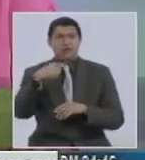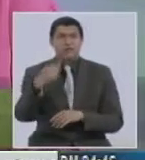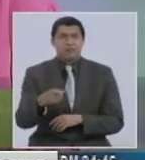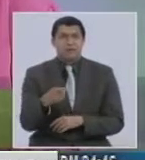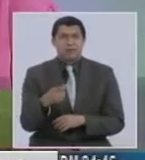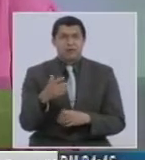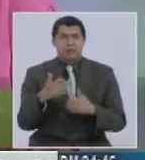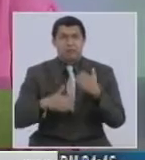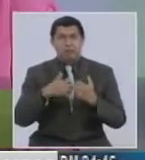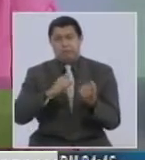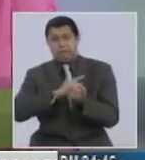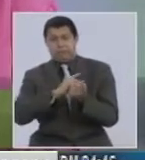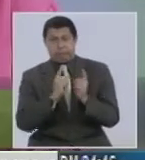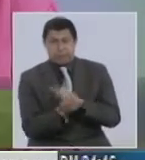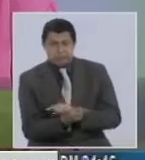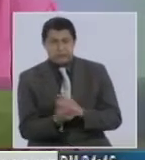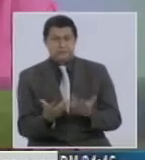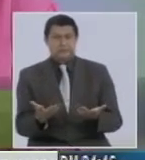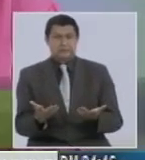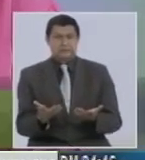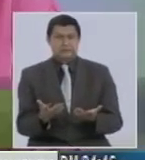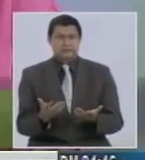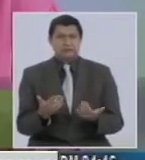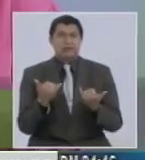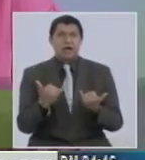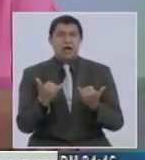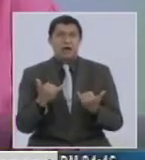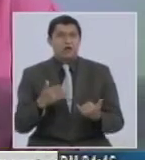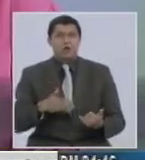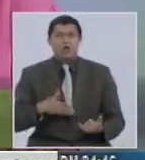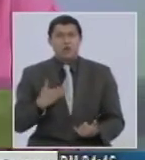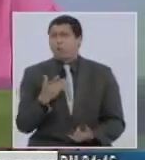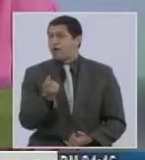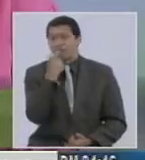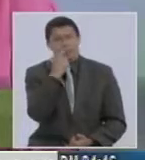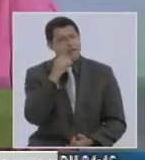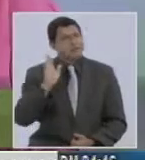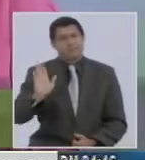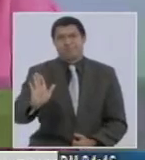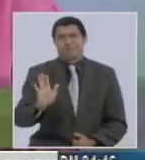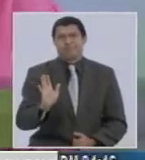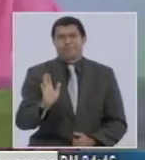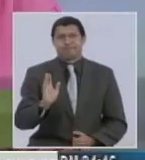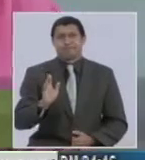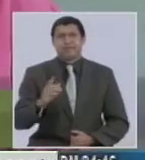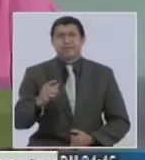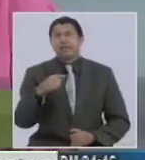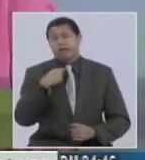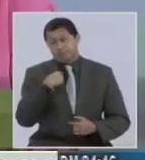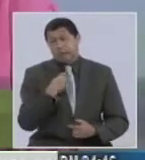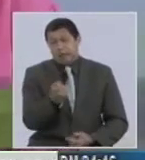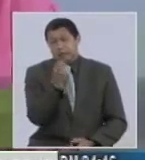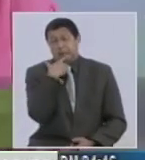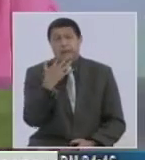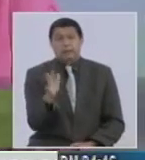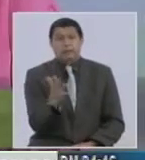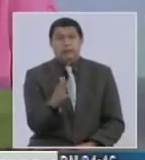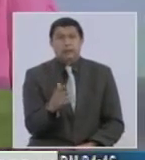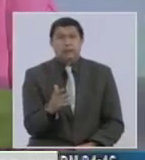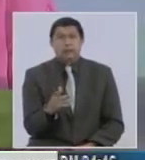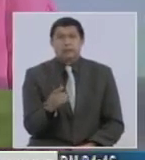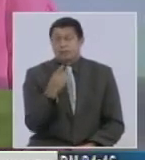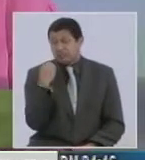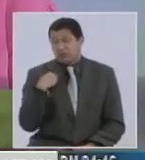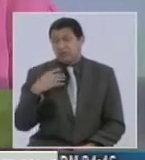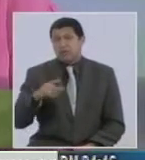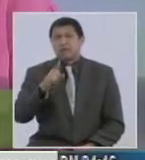efecto adverso. Entonces, en este momento, pues no puedo tomar ese medicamento. Y el que me mandan, pues cuesta, lo que decía